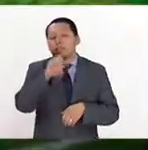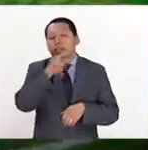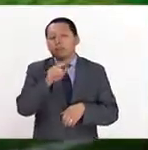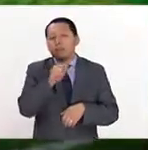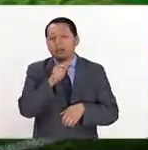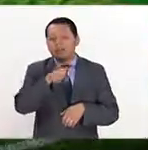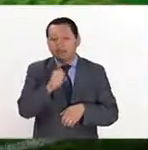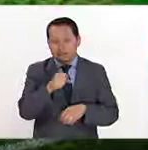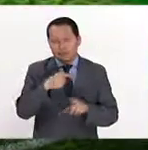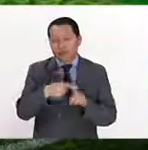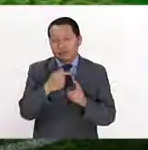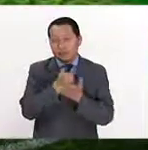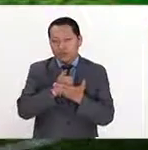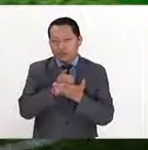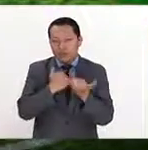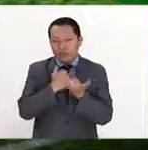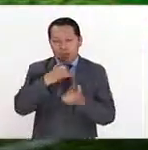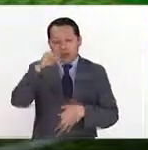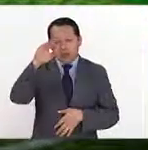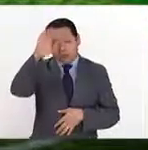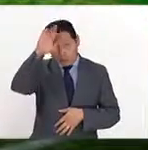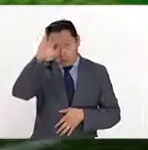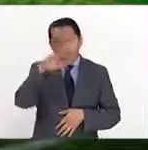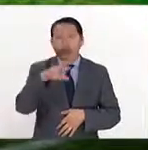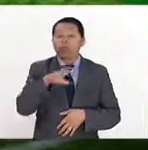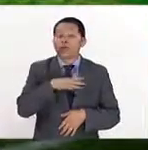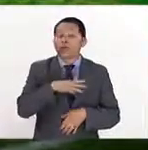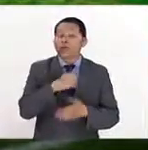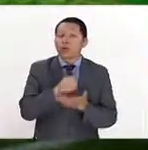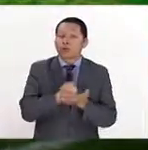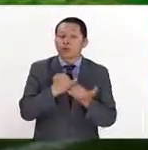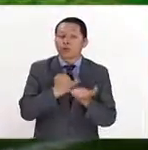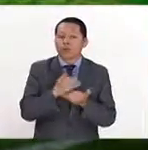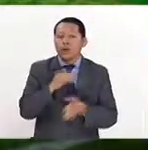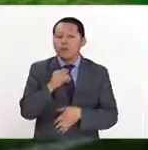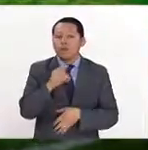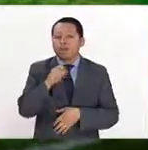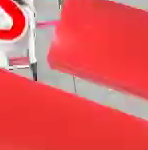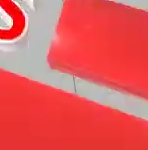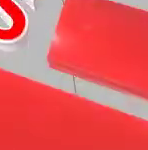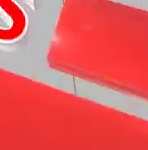Querétaro contra Cimarrones, Monterrey Dorados y León en contra de los Cafetaleros.